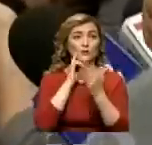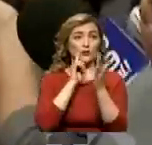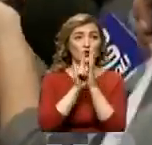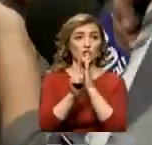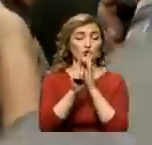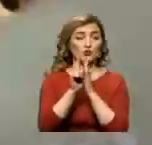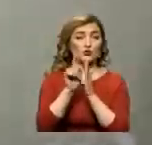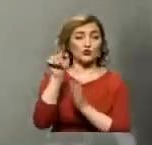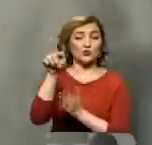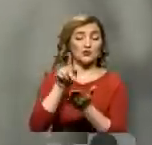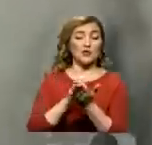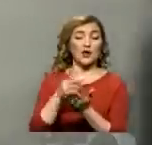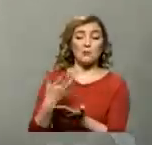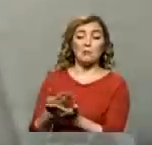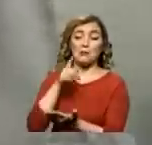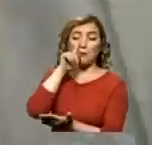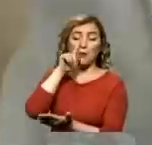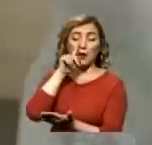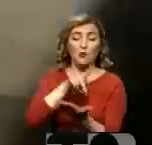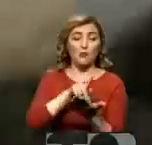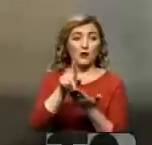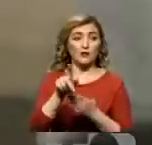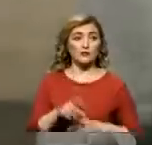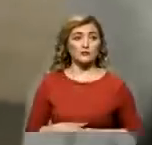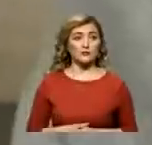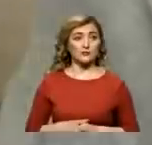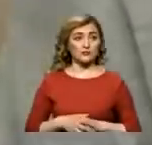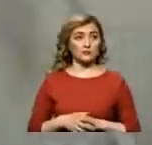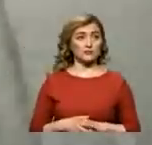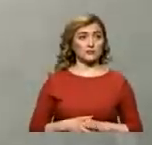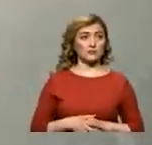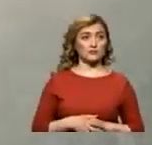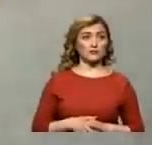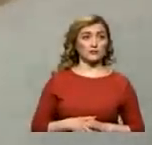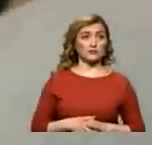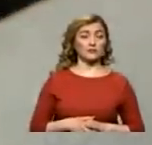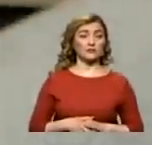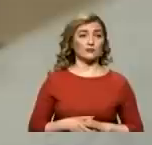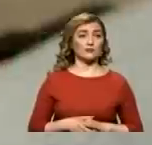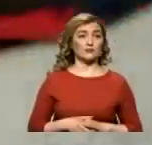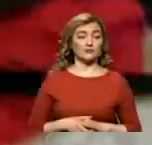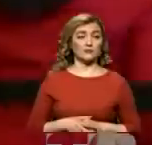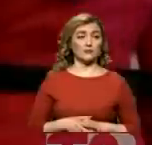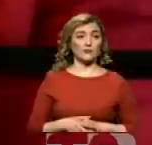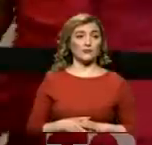diezmos. Una denuncia de diezmos, asambleísta. Tenemos una denuncia de diezmos, tenemos su versión,